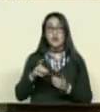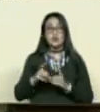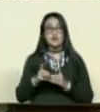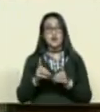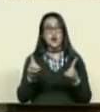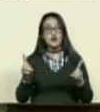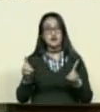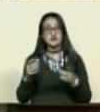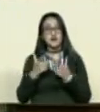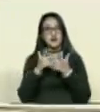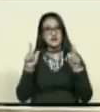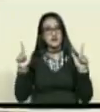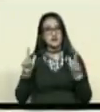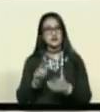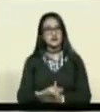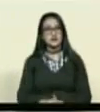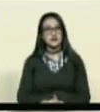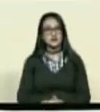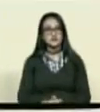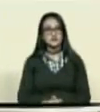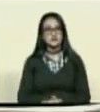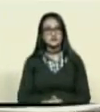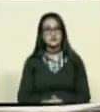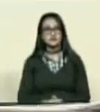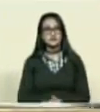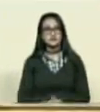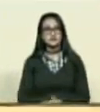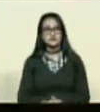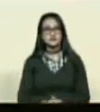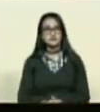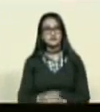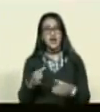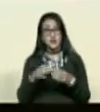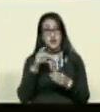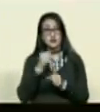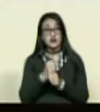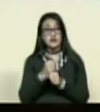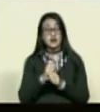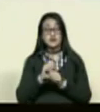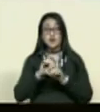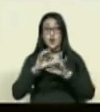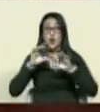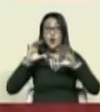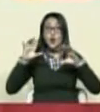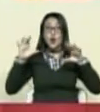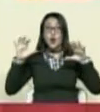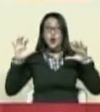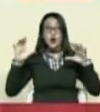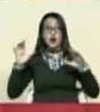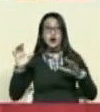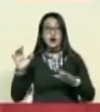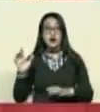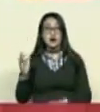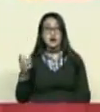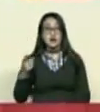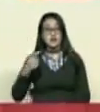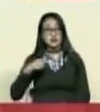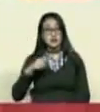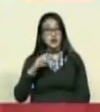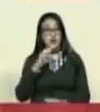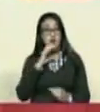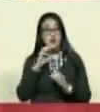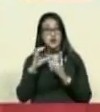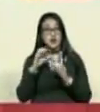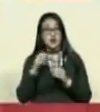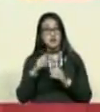democracia, en libertad. Y entonces el equipo de trabajo, en vez de iluminar bien los lugares, nosotros estamos comunicándonos